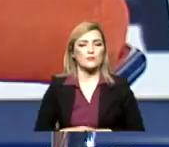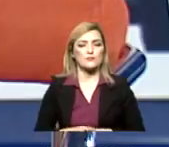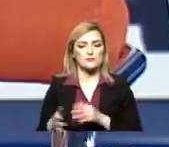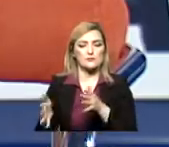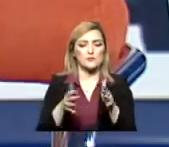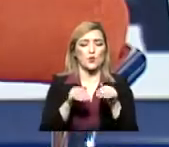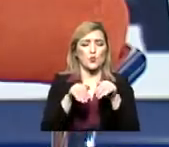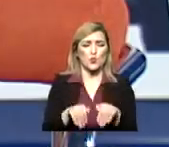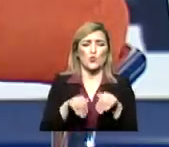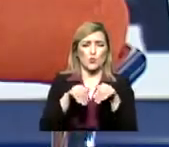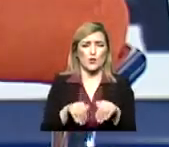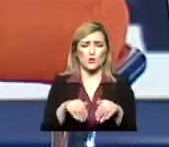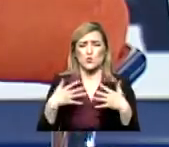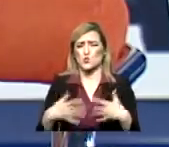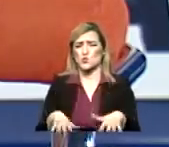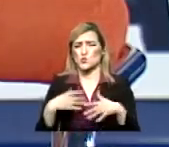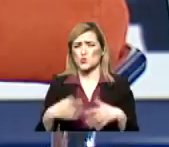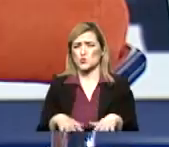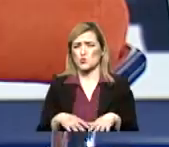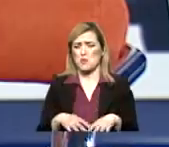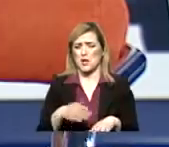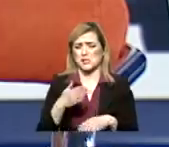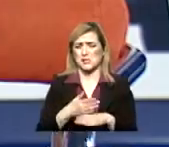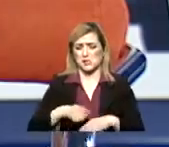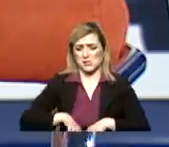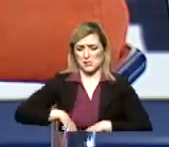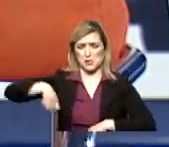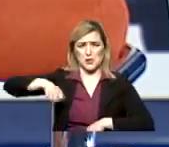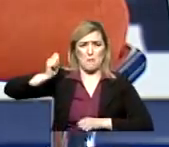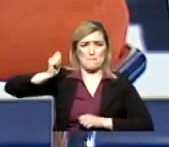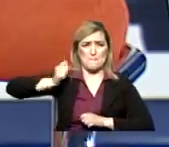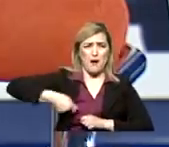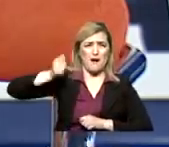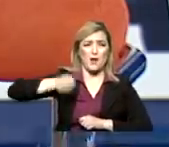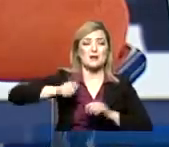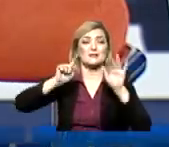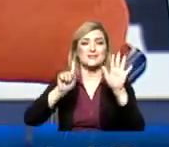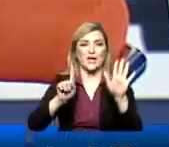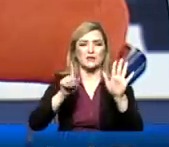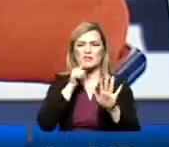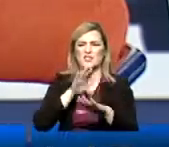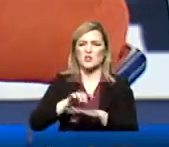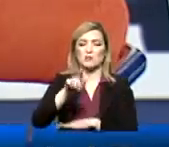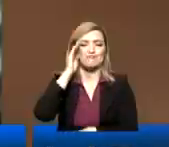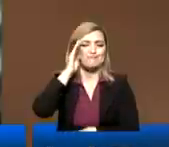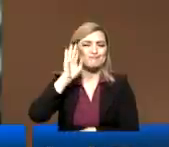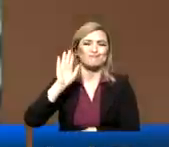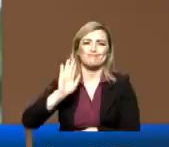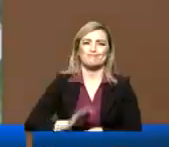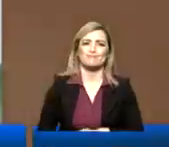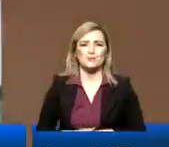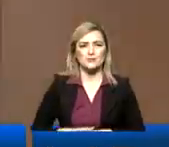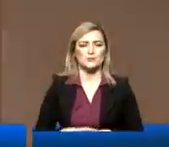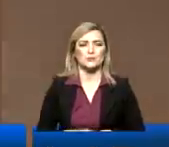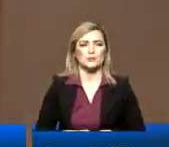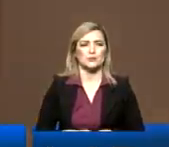Una perrita fue agredida con 6 machetazos en el sur de Quito. Aún se desconoce quién fue el autor de este atroz hecho.